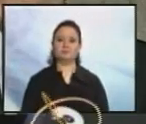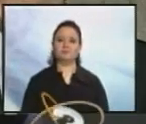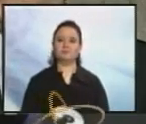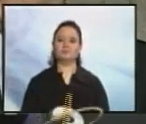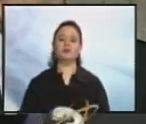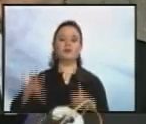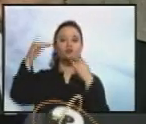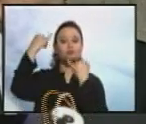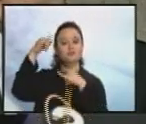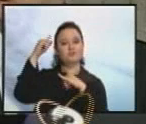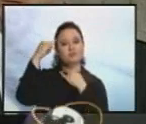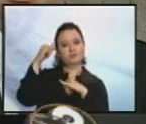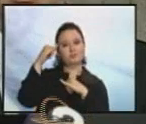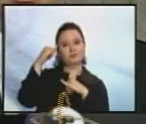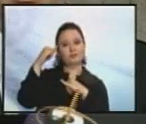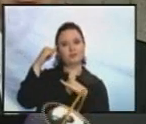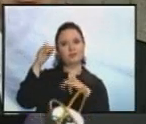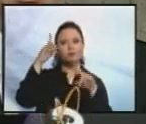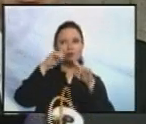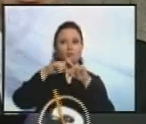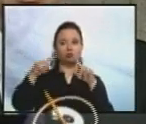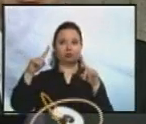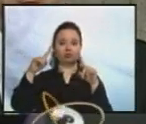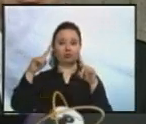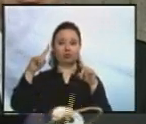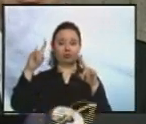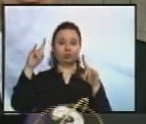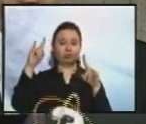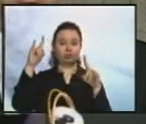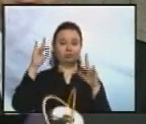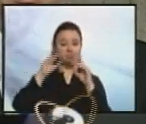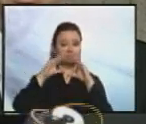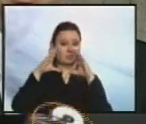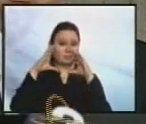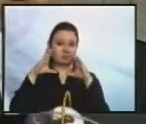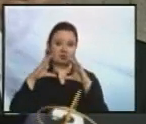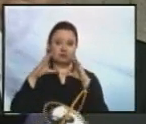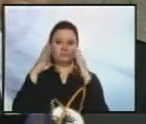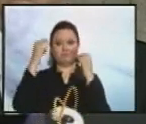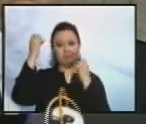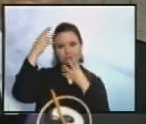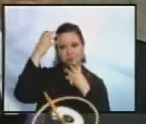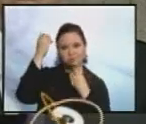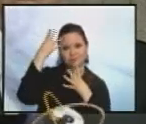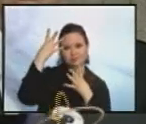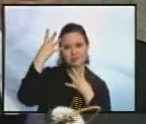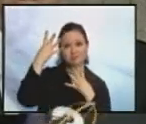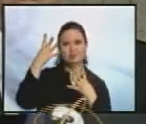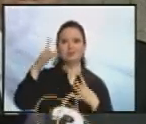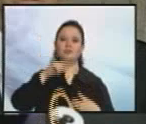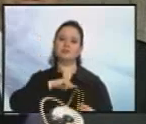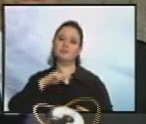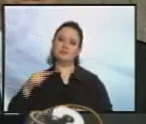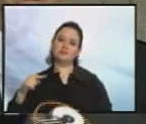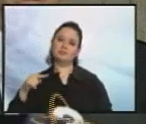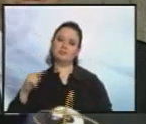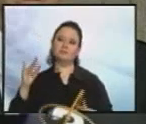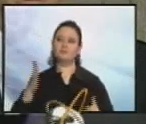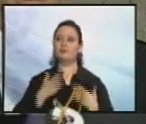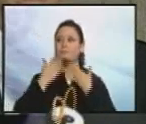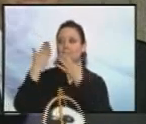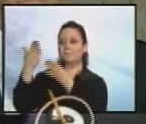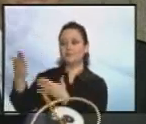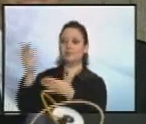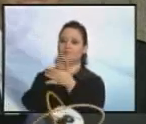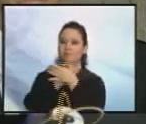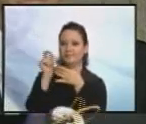El informe, por su volumen y prolijidad de contenido, ha sido rendido por